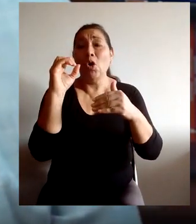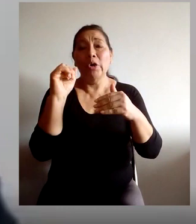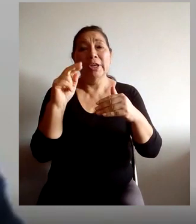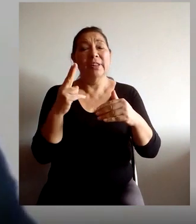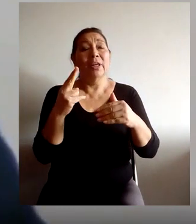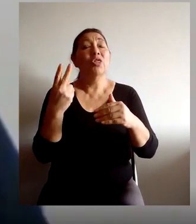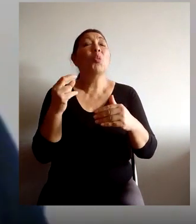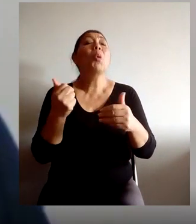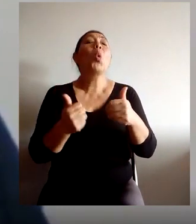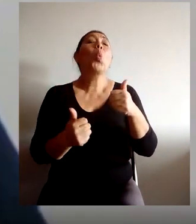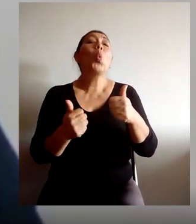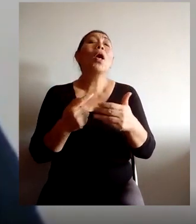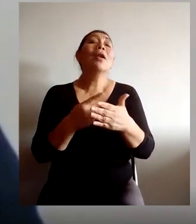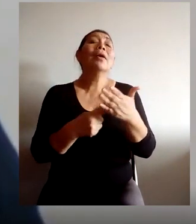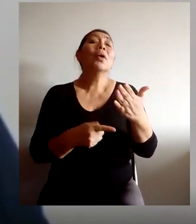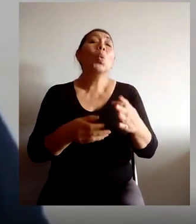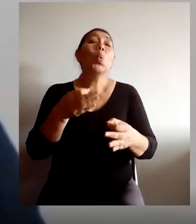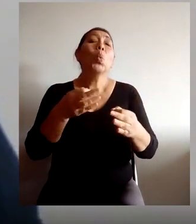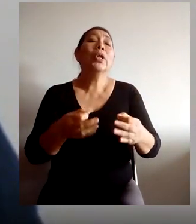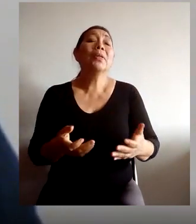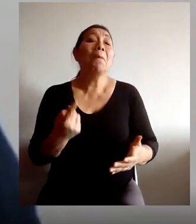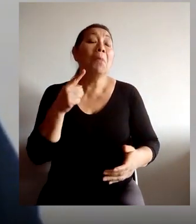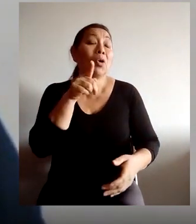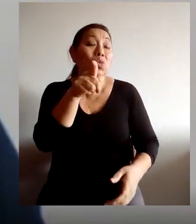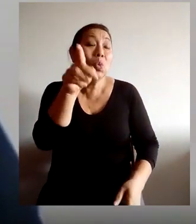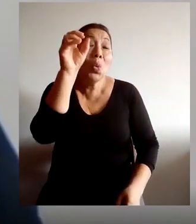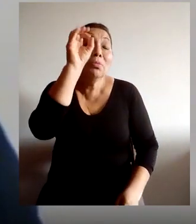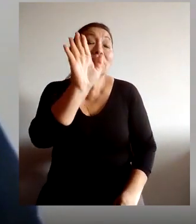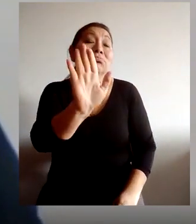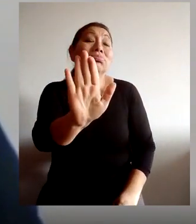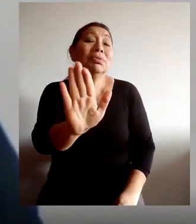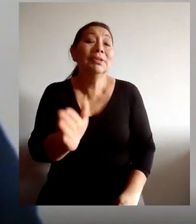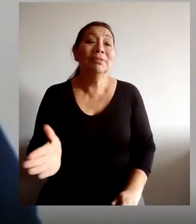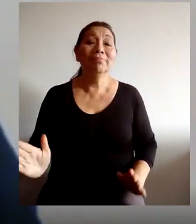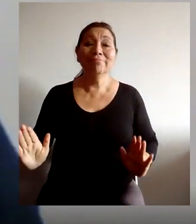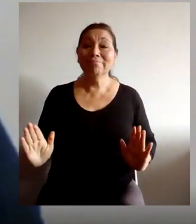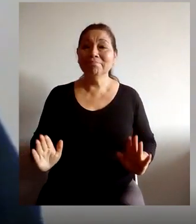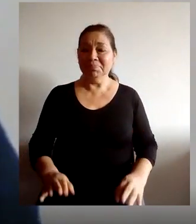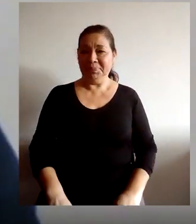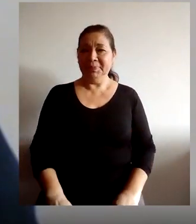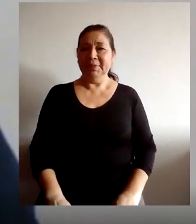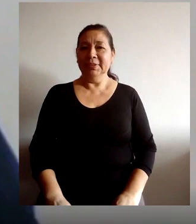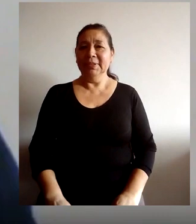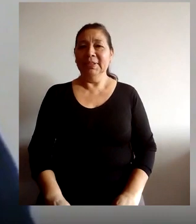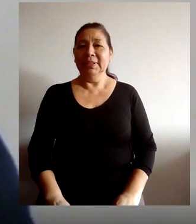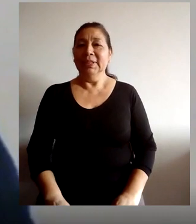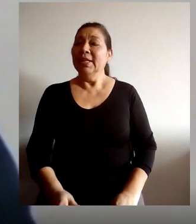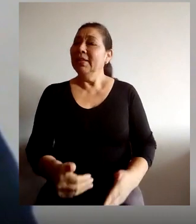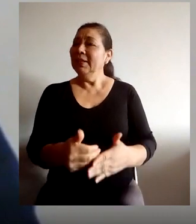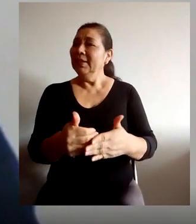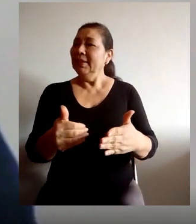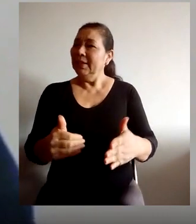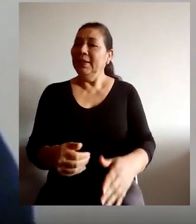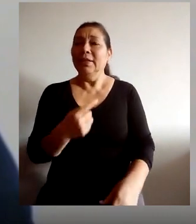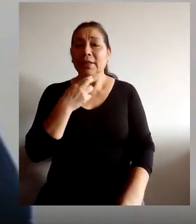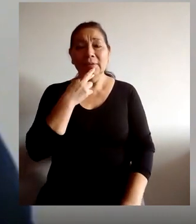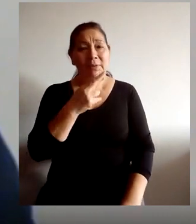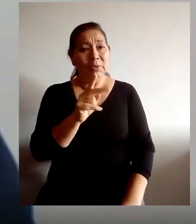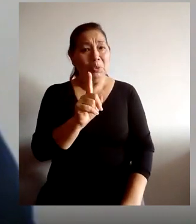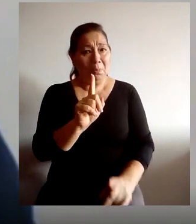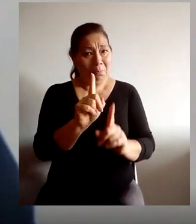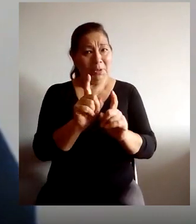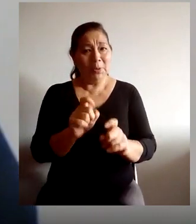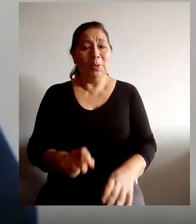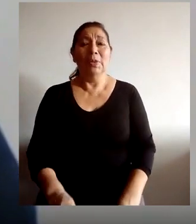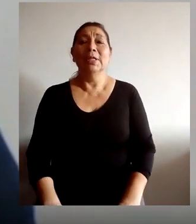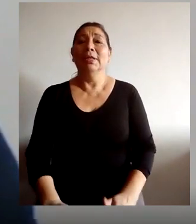Bien, doctora. Doctora, antes de contestar su pregunta, si usted me permite unos segundos únicamente, respetuosamente, doctora, permítame